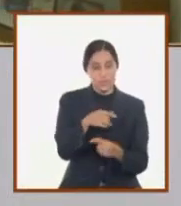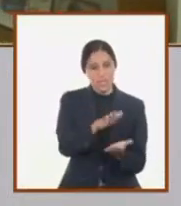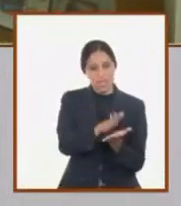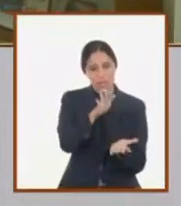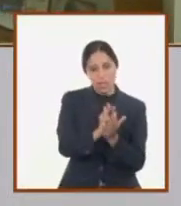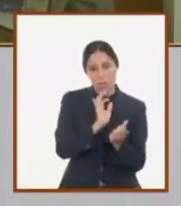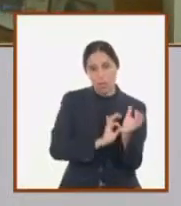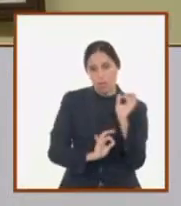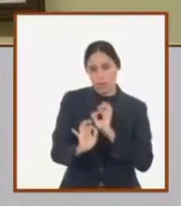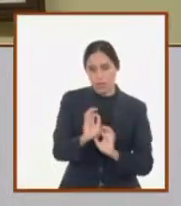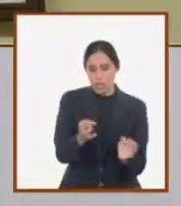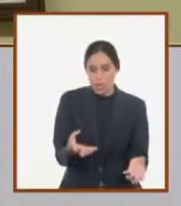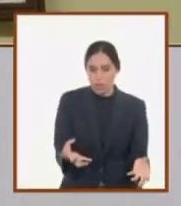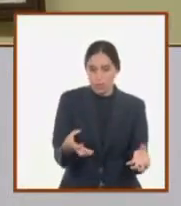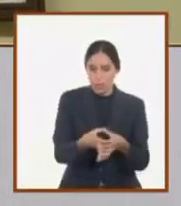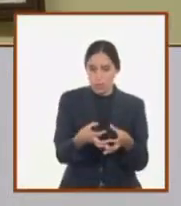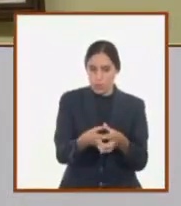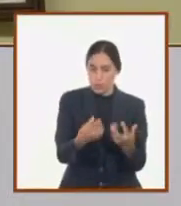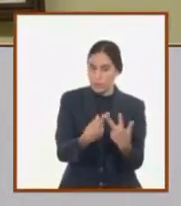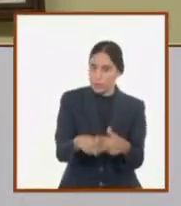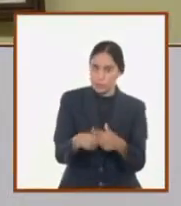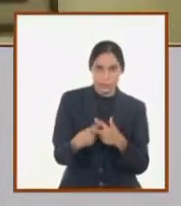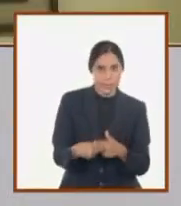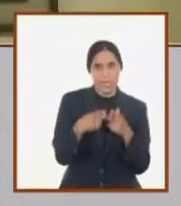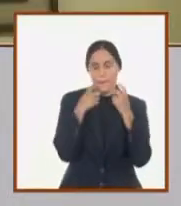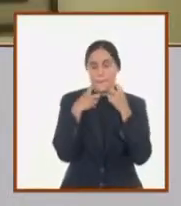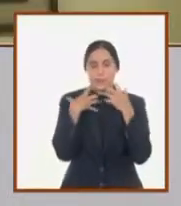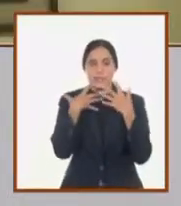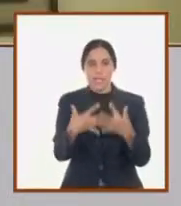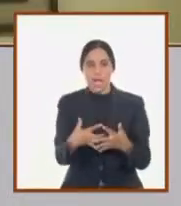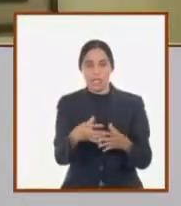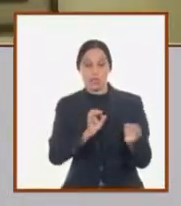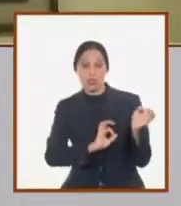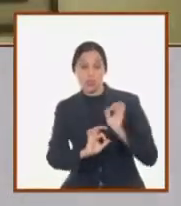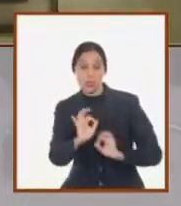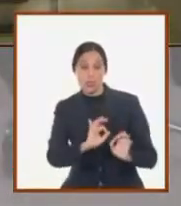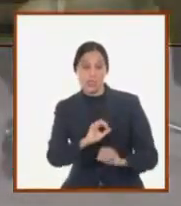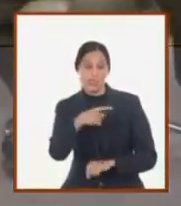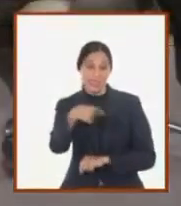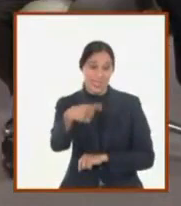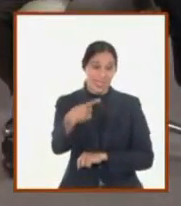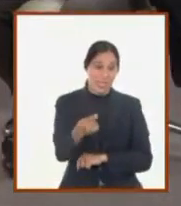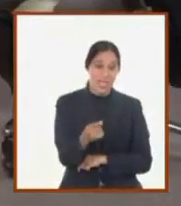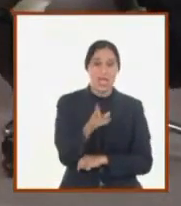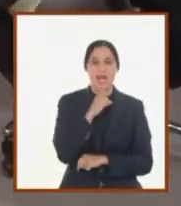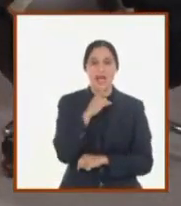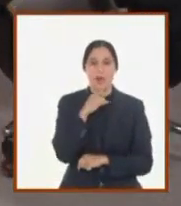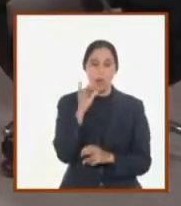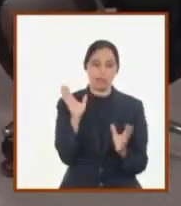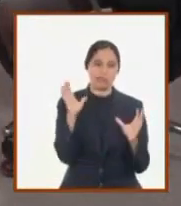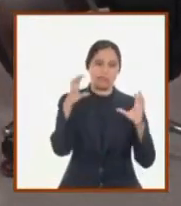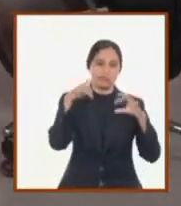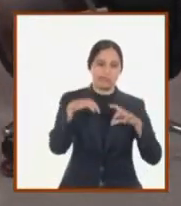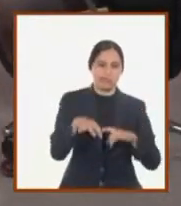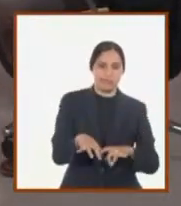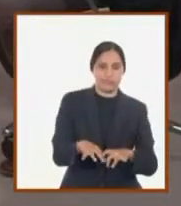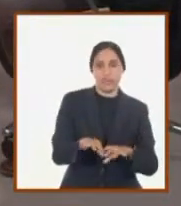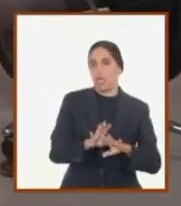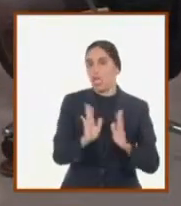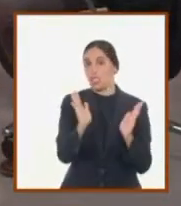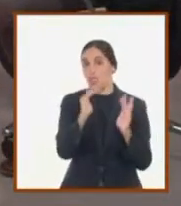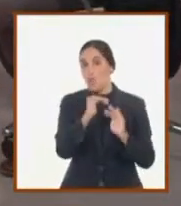el el grupo de conservación y restauración que es fundamental son los que velan diariamente porque la humedad y la temperatura de los depósitos sea la